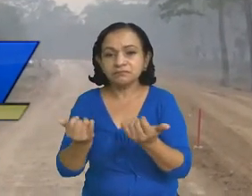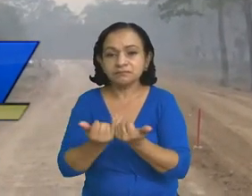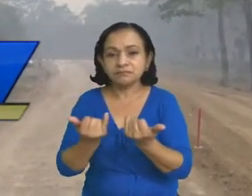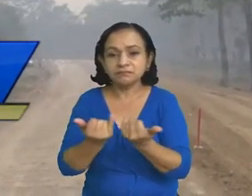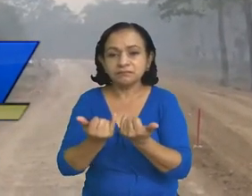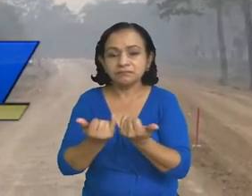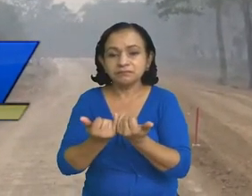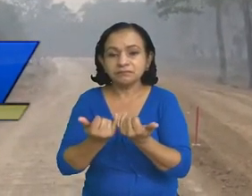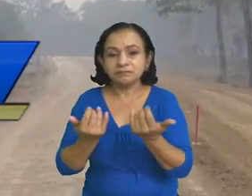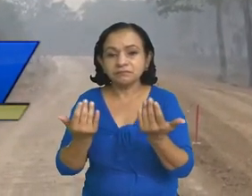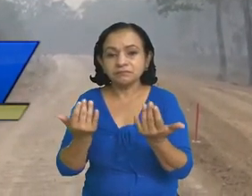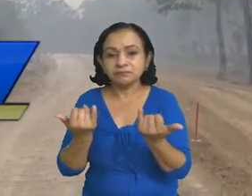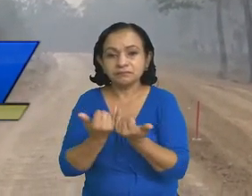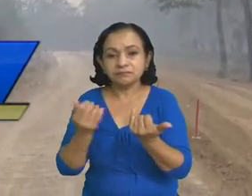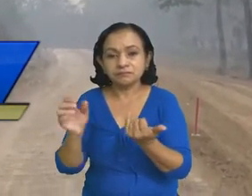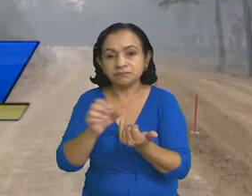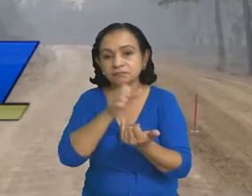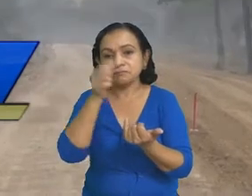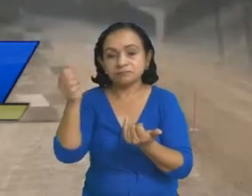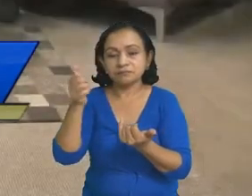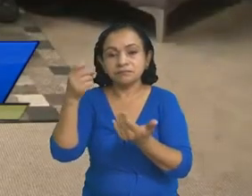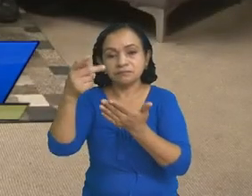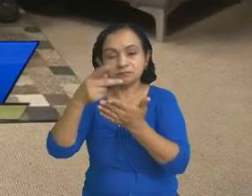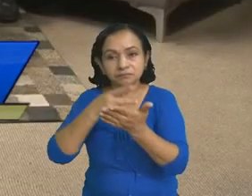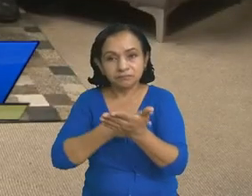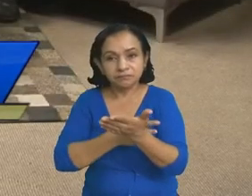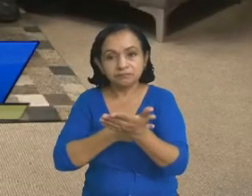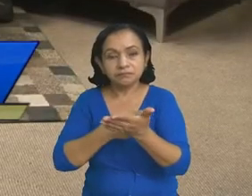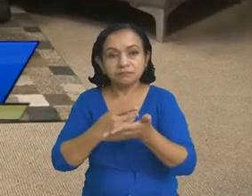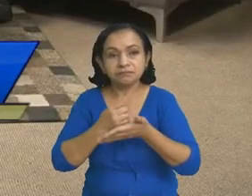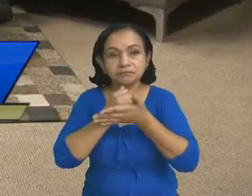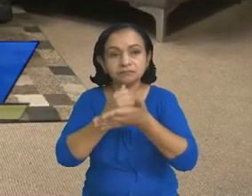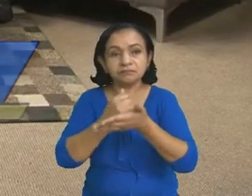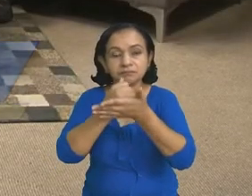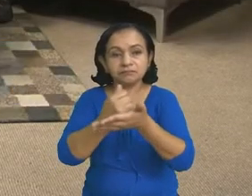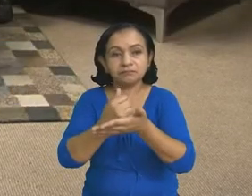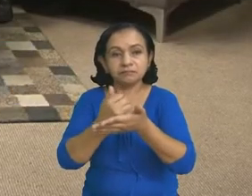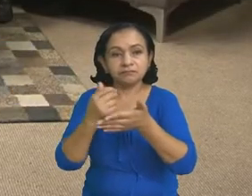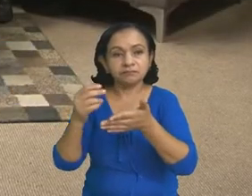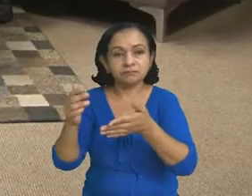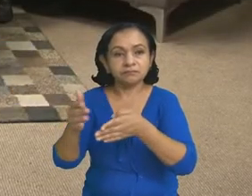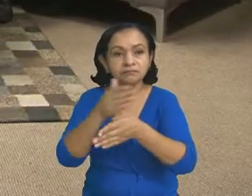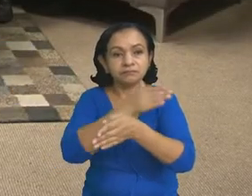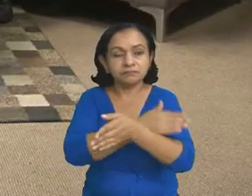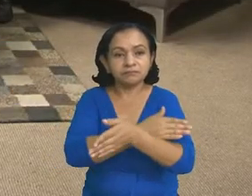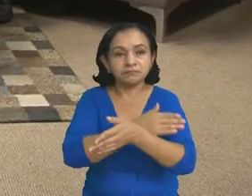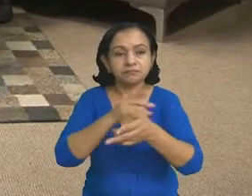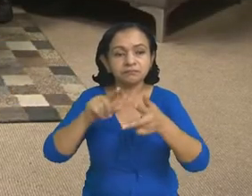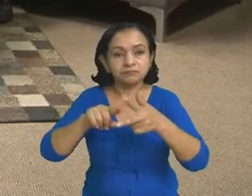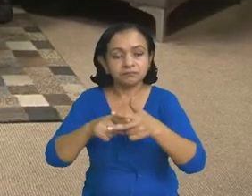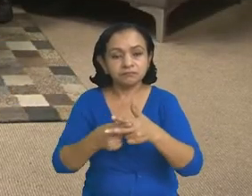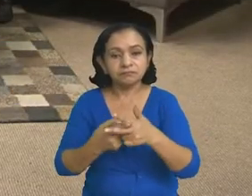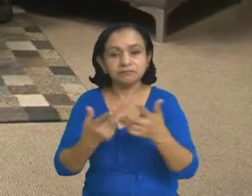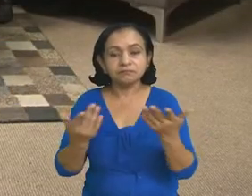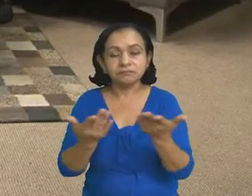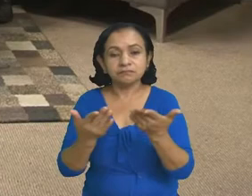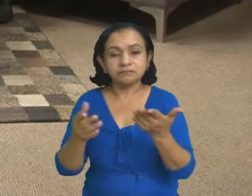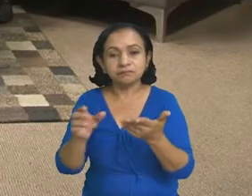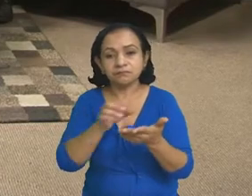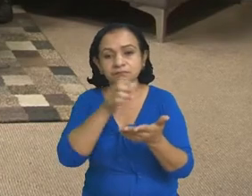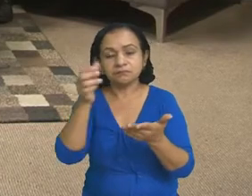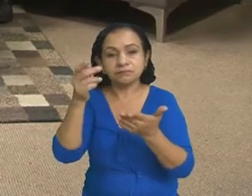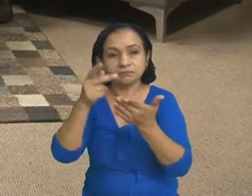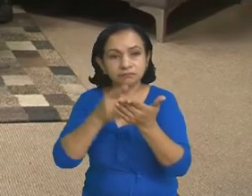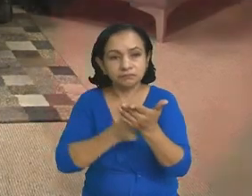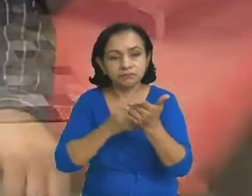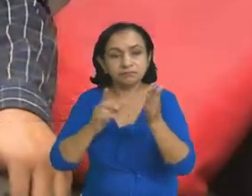Y además de eso, tenemos otros proyectos que también venimos. Claro, dentro de esa dinámica, antes de entrar en esa parte de estos otros proyectos que